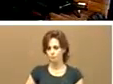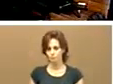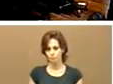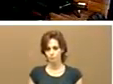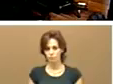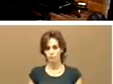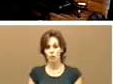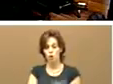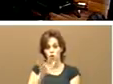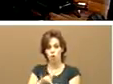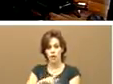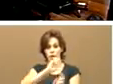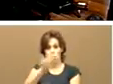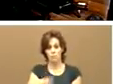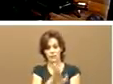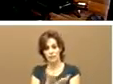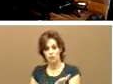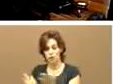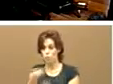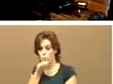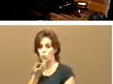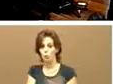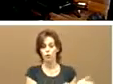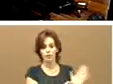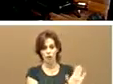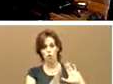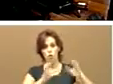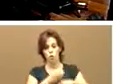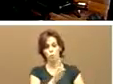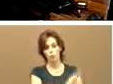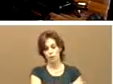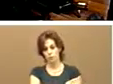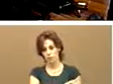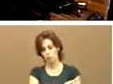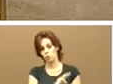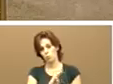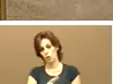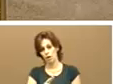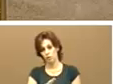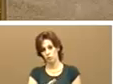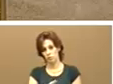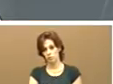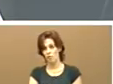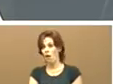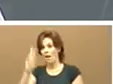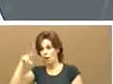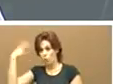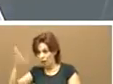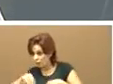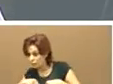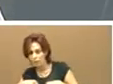En a la enmienda transaccional planteada por el Grupo Parlamentario Popular Extremadura Unida, señor Escobar, acepta la enmienda,